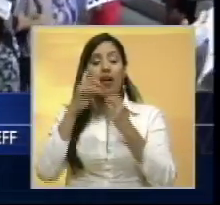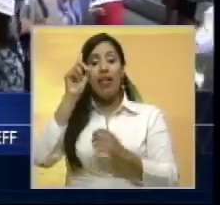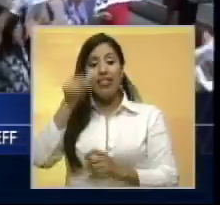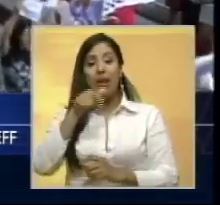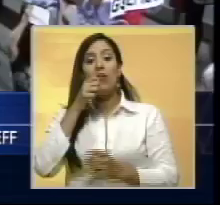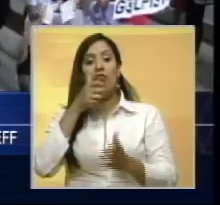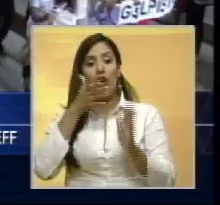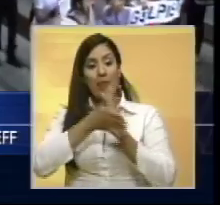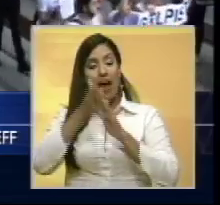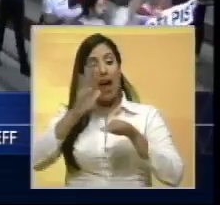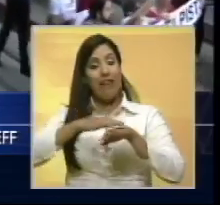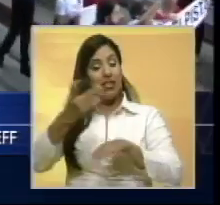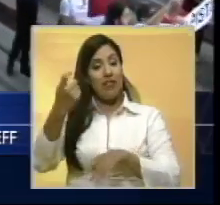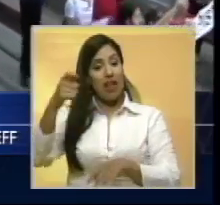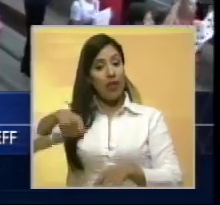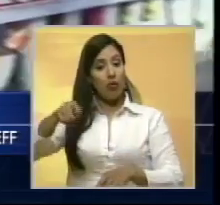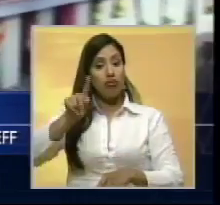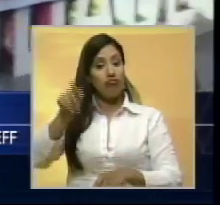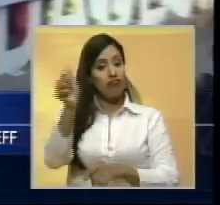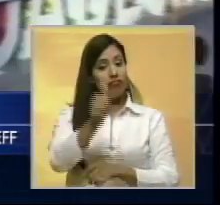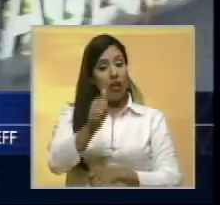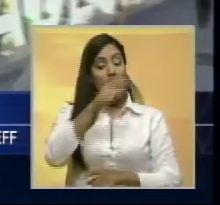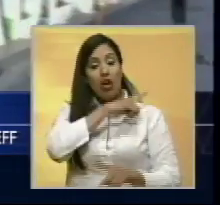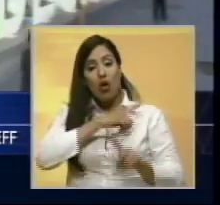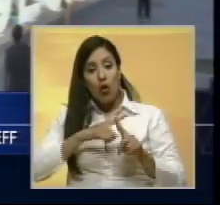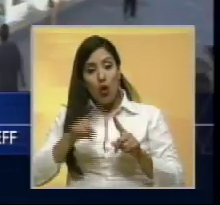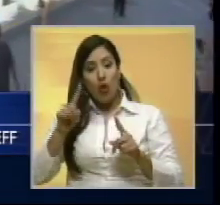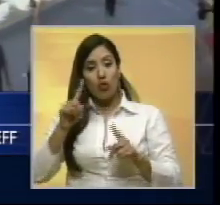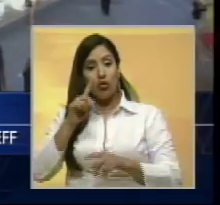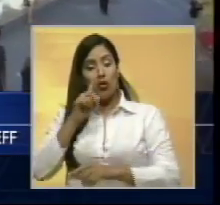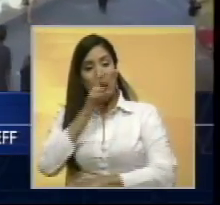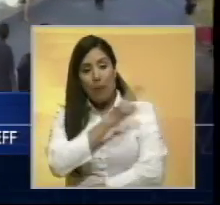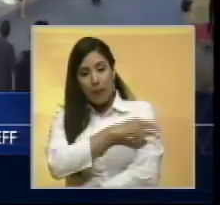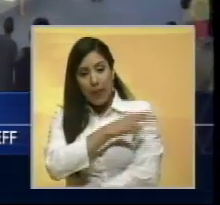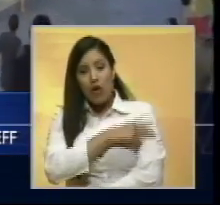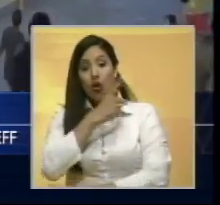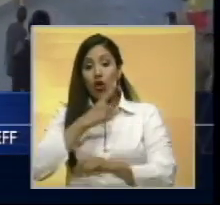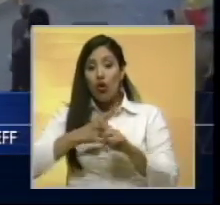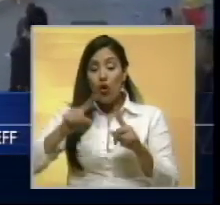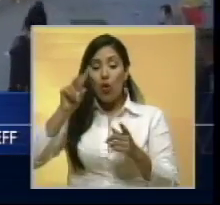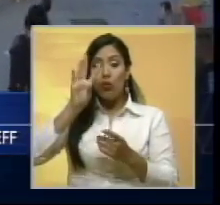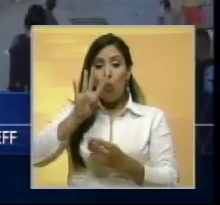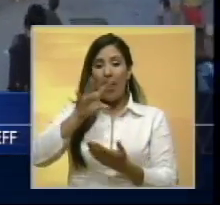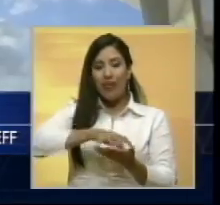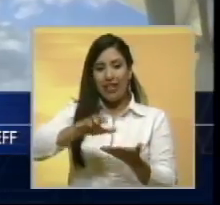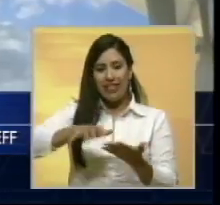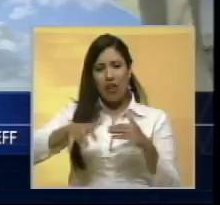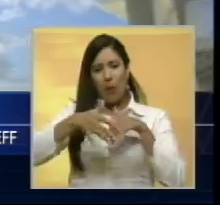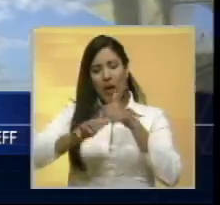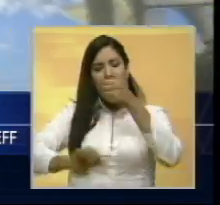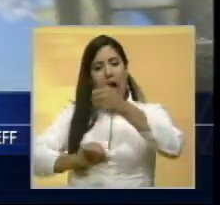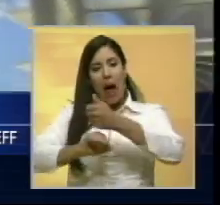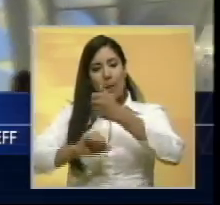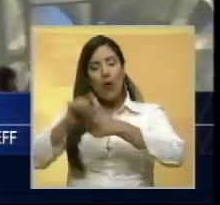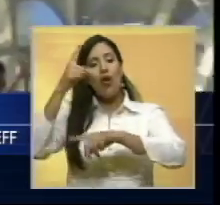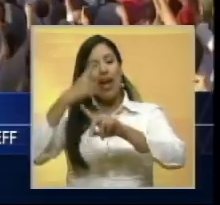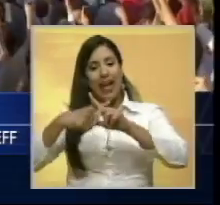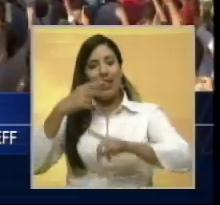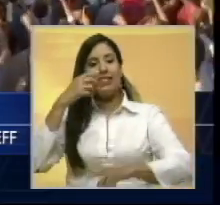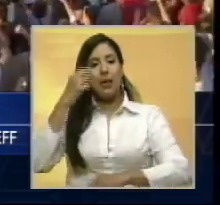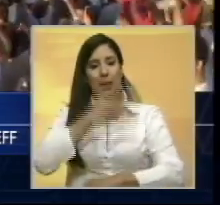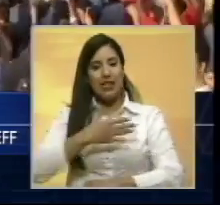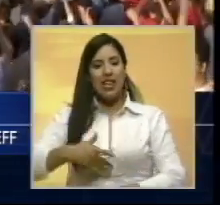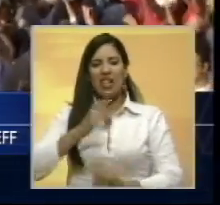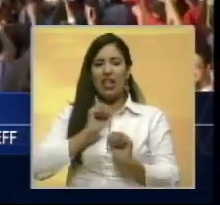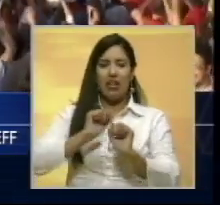también solicitaban un juicio. Por el contrario, en Sao Paulo y en otros 4 estados se realizaron concentraciones en apoyo a la expresidenta y en